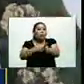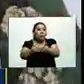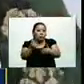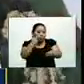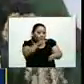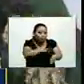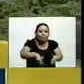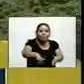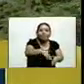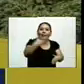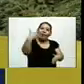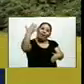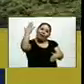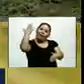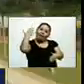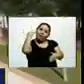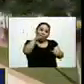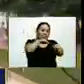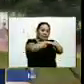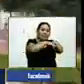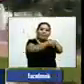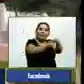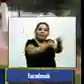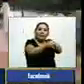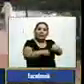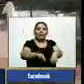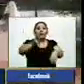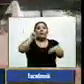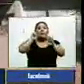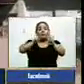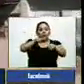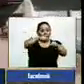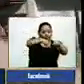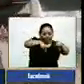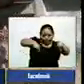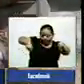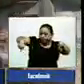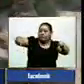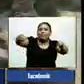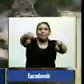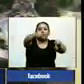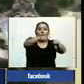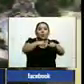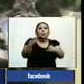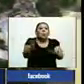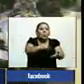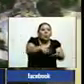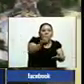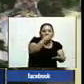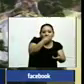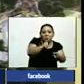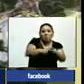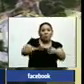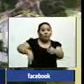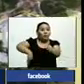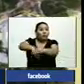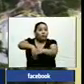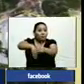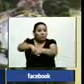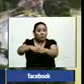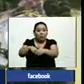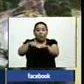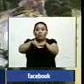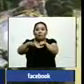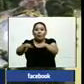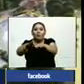Iniciarán recuperando el espacio donde antes era un parqueo. Son 7 manzanas de terreno que contarán con áreas de alimentación, canchas